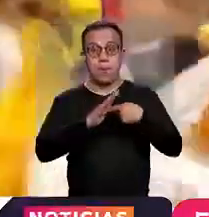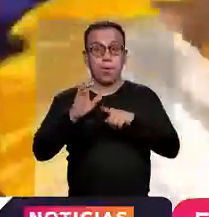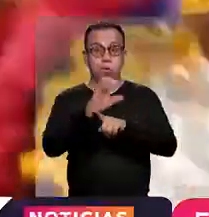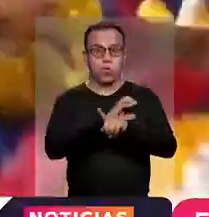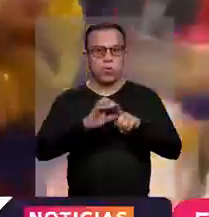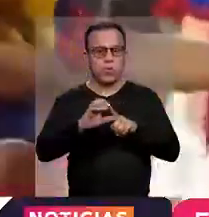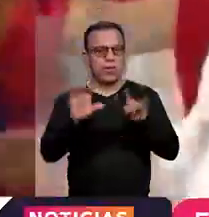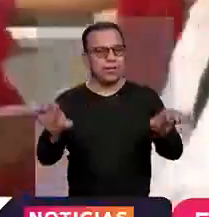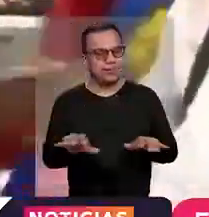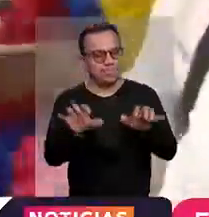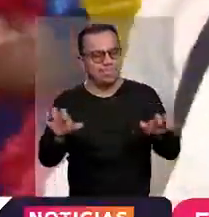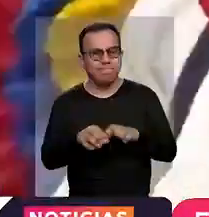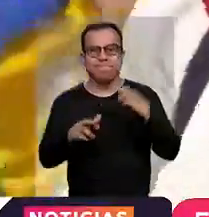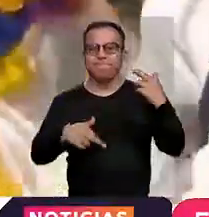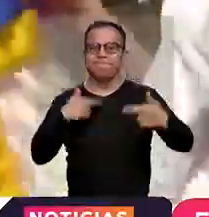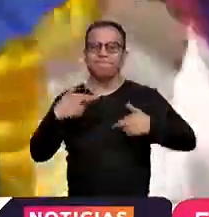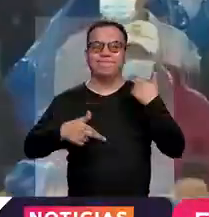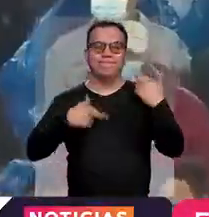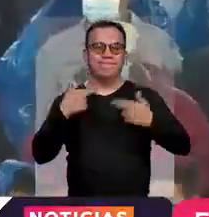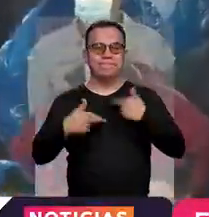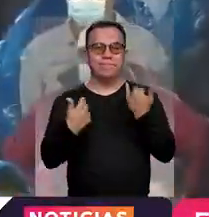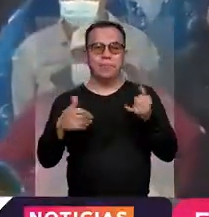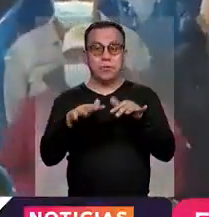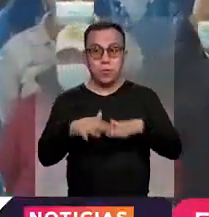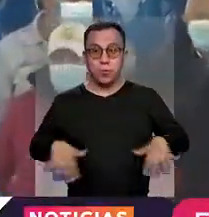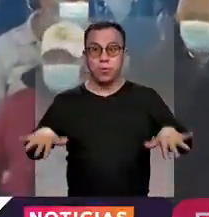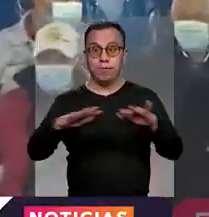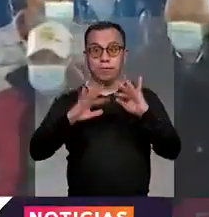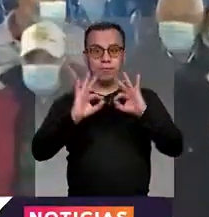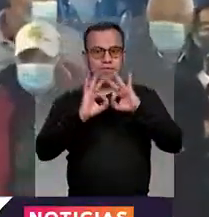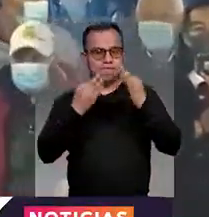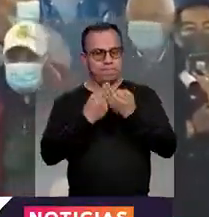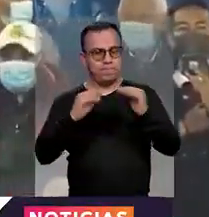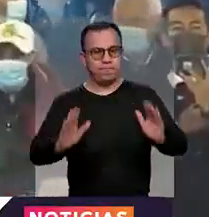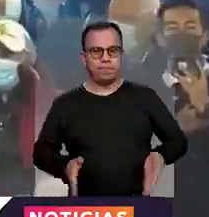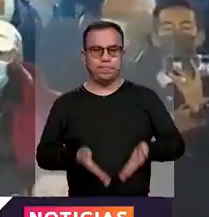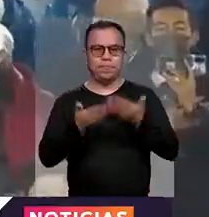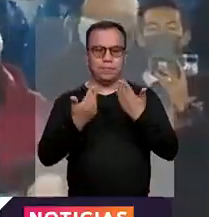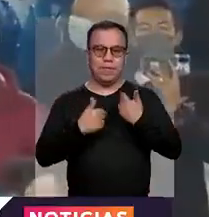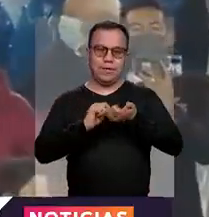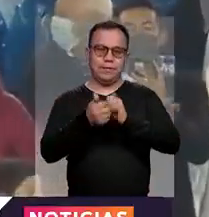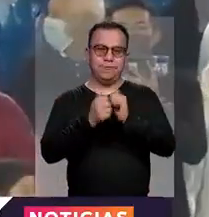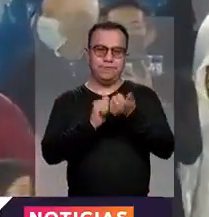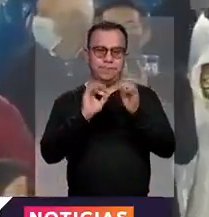y actividades recreativas abriendo un espacio familiar para seguir impulsando el deporte femenino de la capital